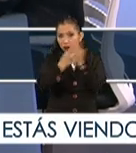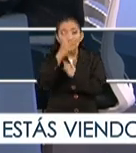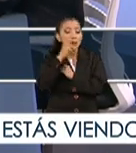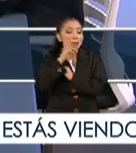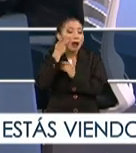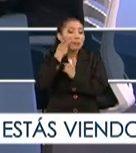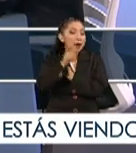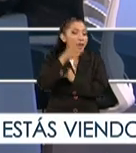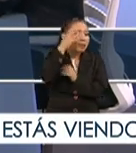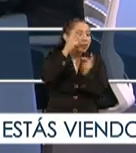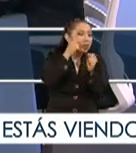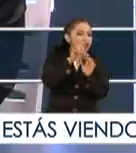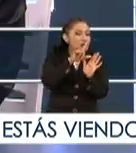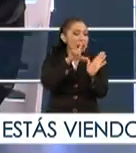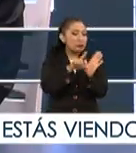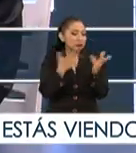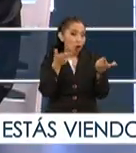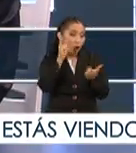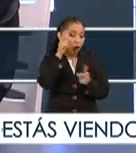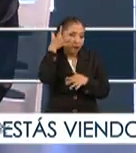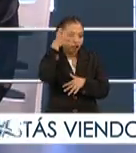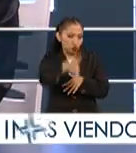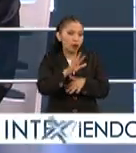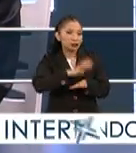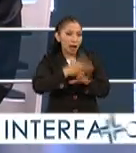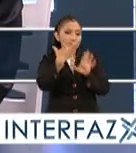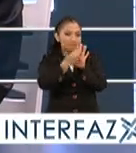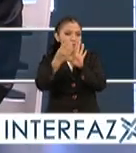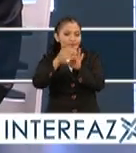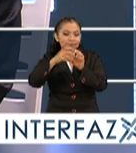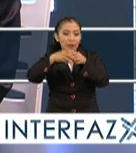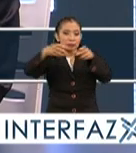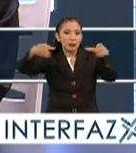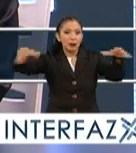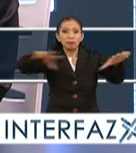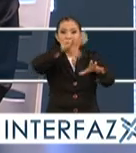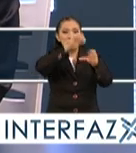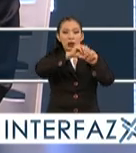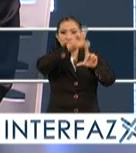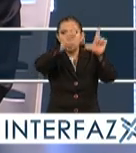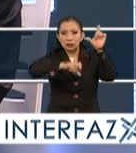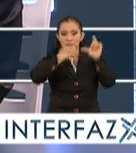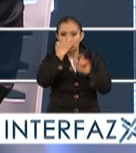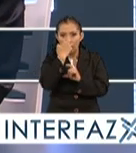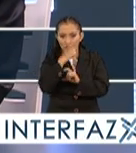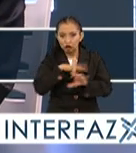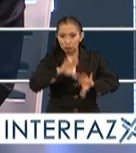piloto en el cual hemos aprendido muchas lecciones, esperamos que en el futuro se siga replicando y que podamos llegar a la totalidad de las